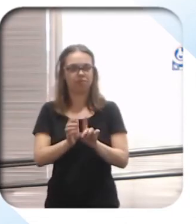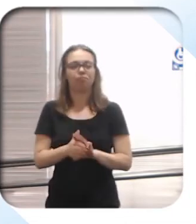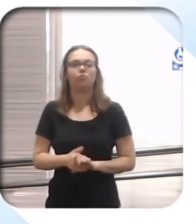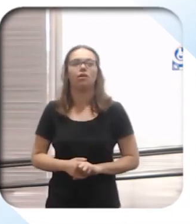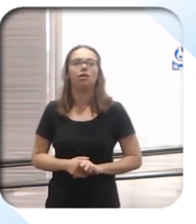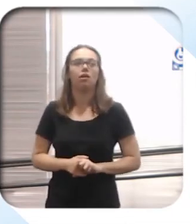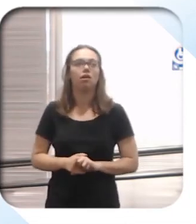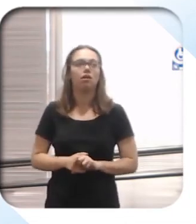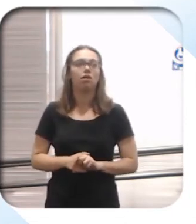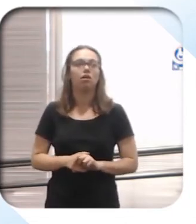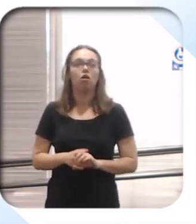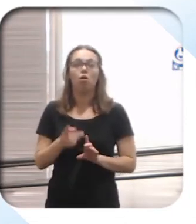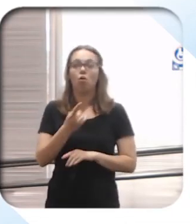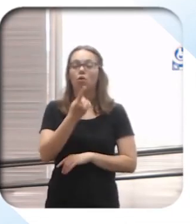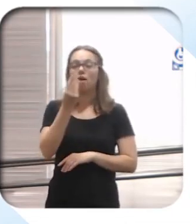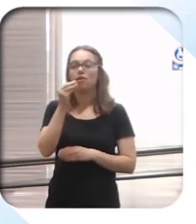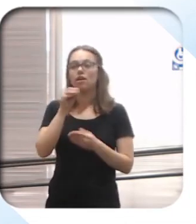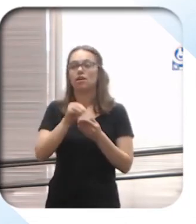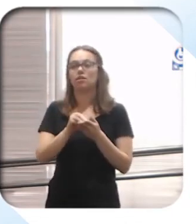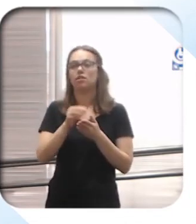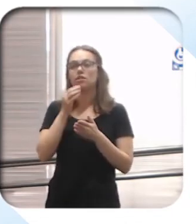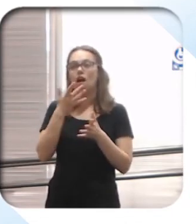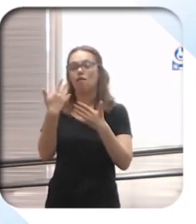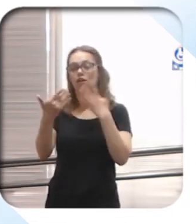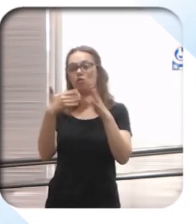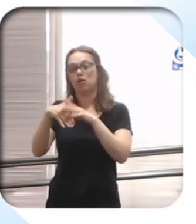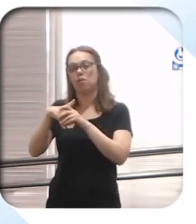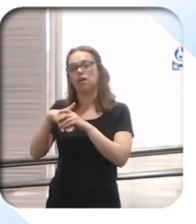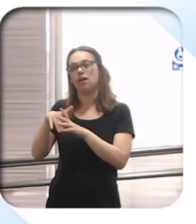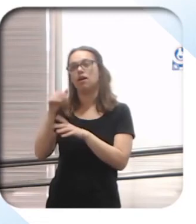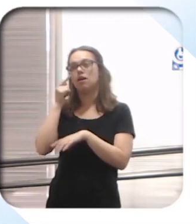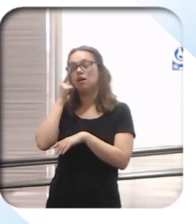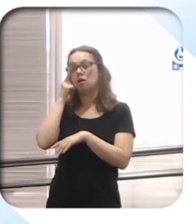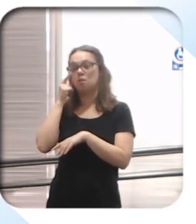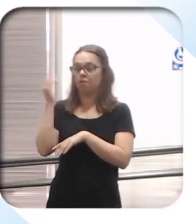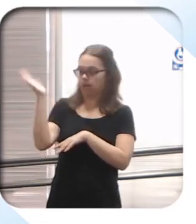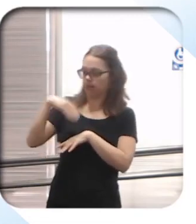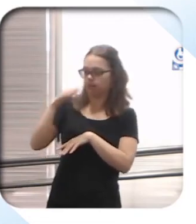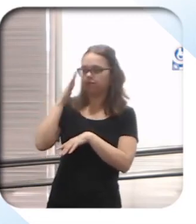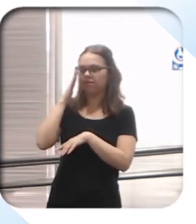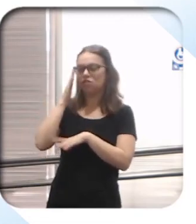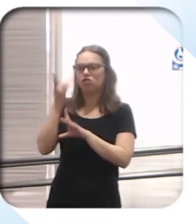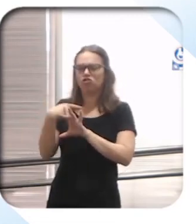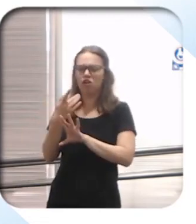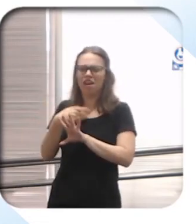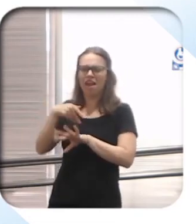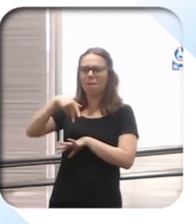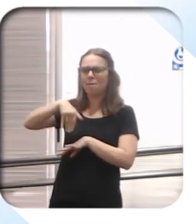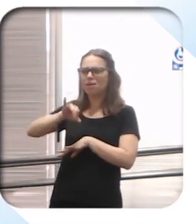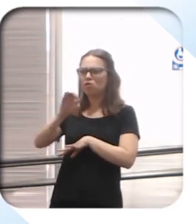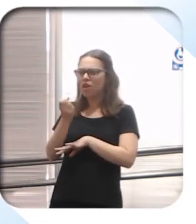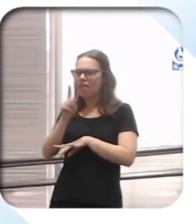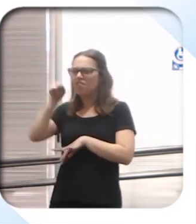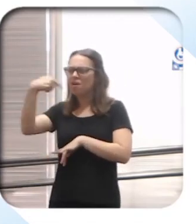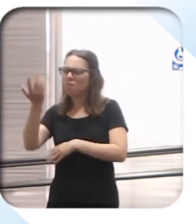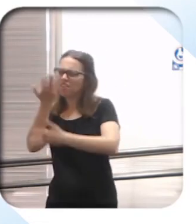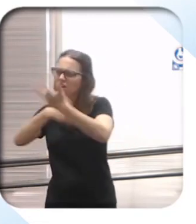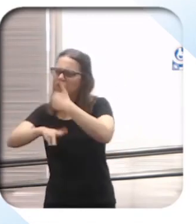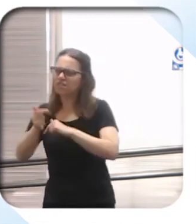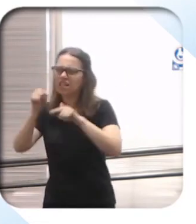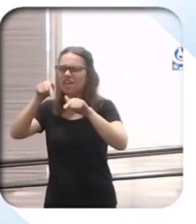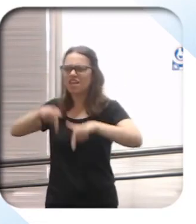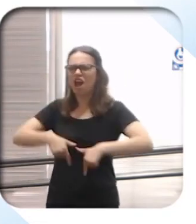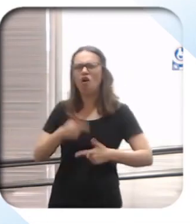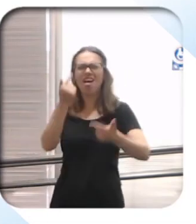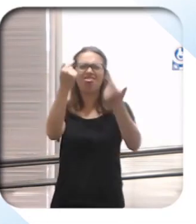Entonces, una vez hablando con una amiga, me dice ella, en un momento era una minusválida, después fui una discapacitada y ahora soy